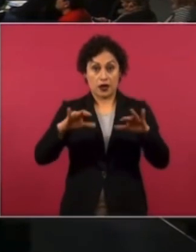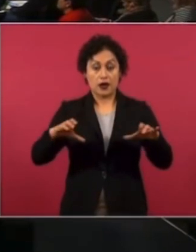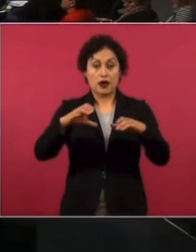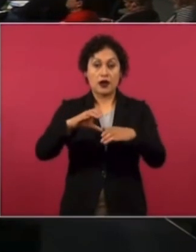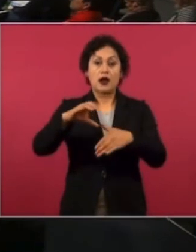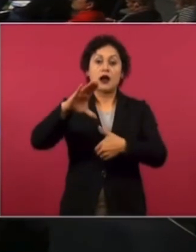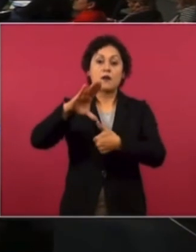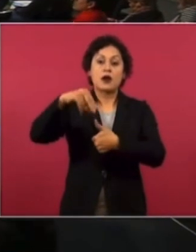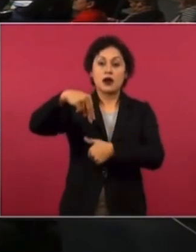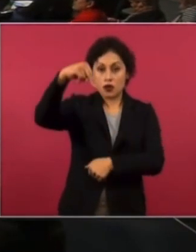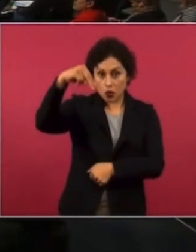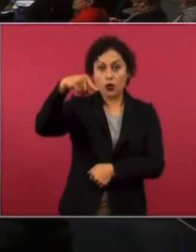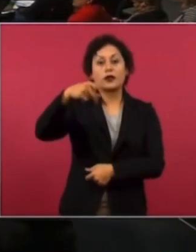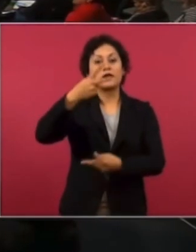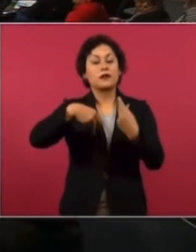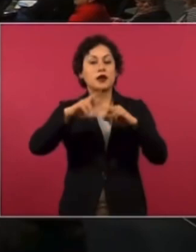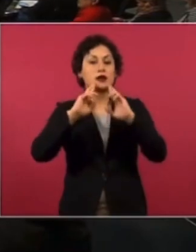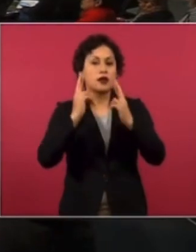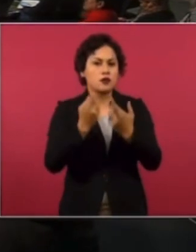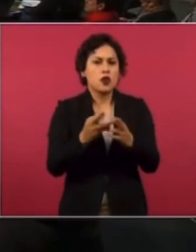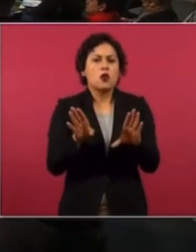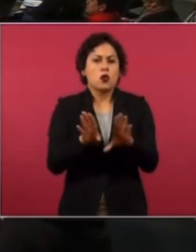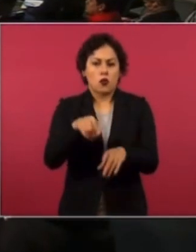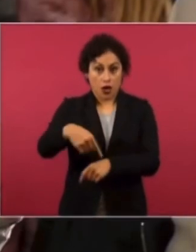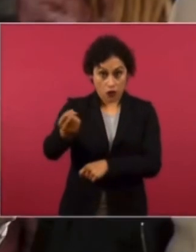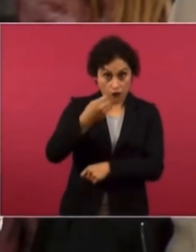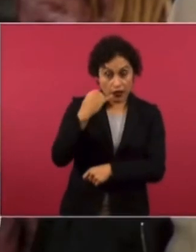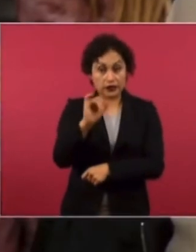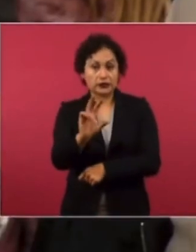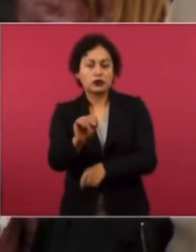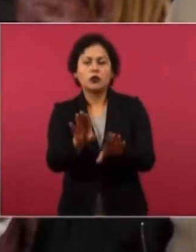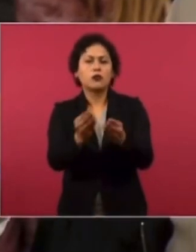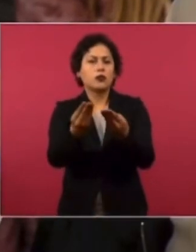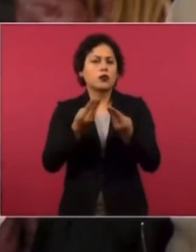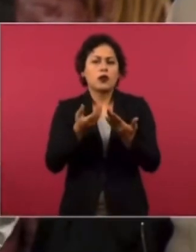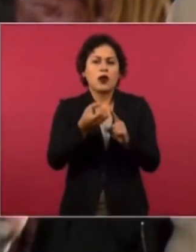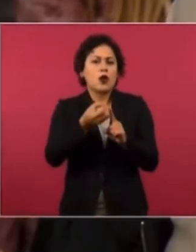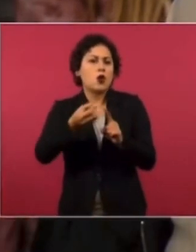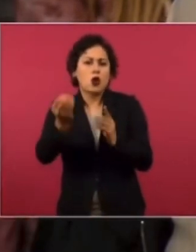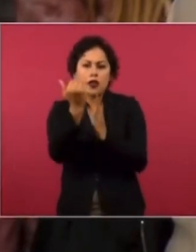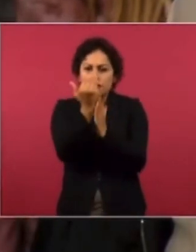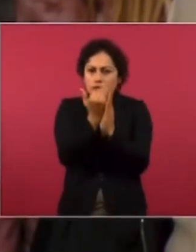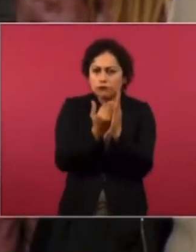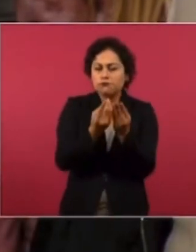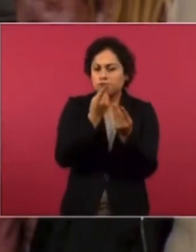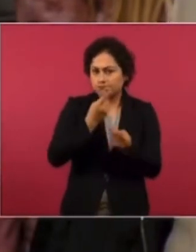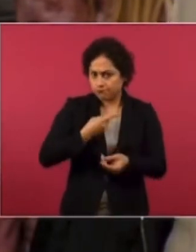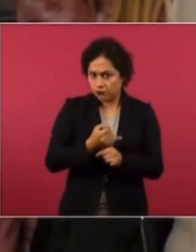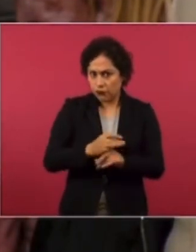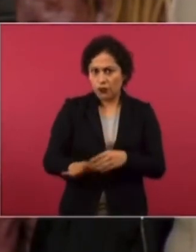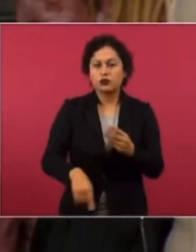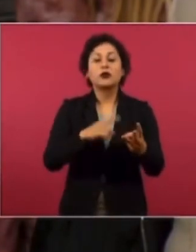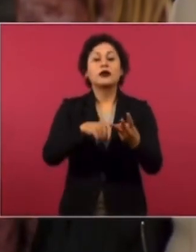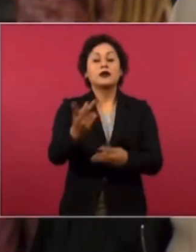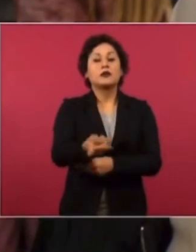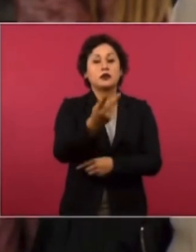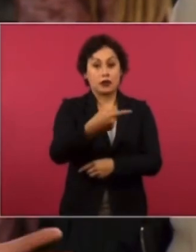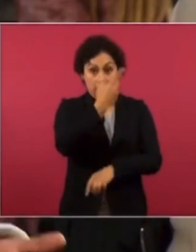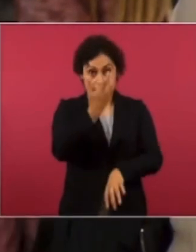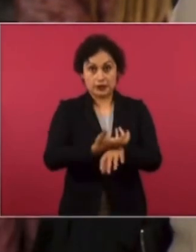Norte habrá conferencia matutina, cómo será la logística. No sé si nos pudiera usted compartir algunos detalles y si también ya el gobierno de Estados Unidos